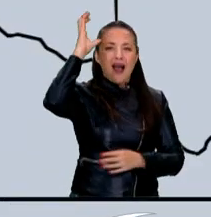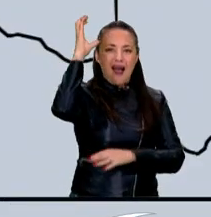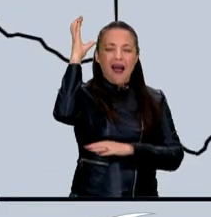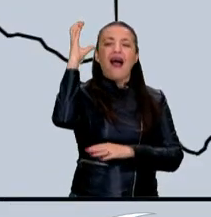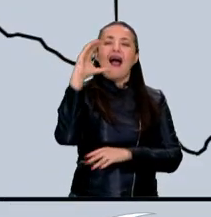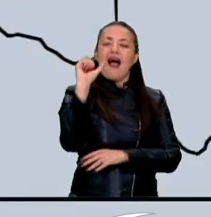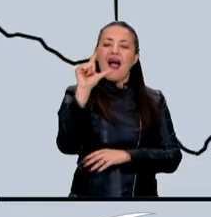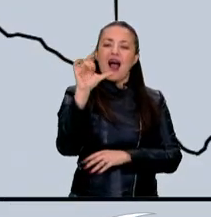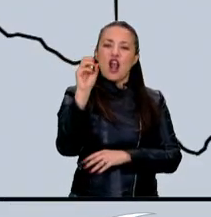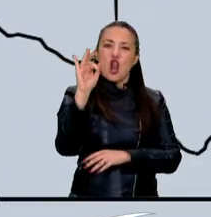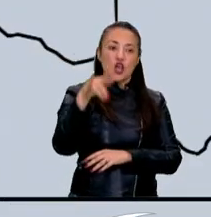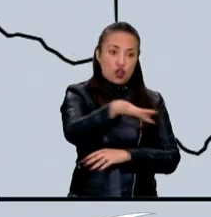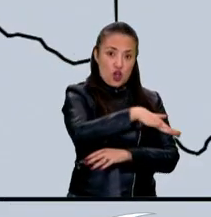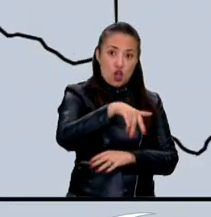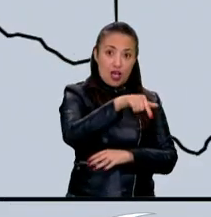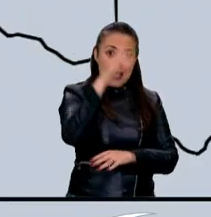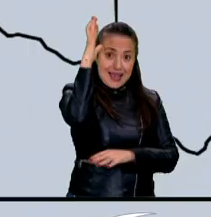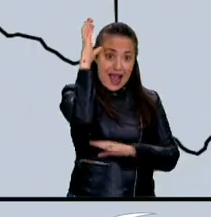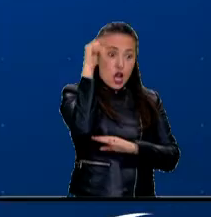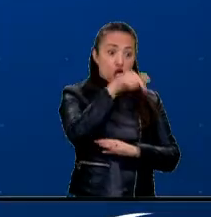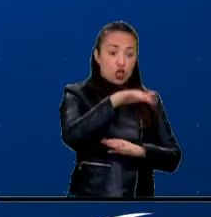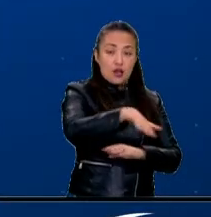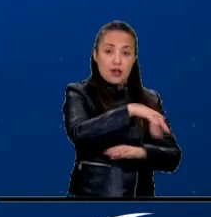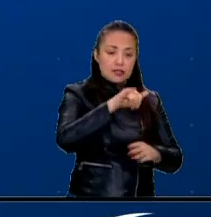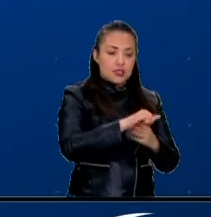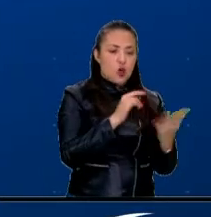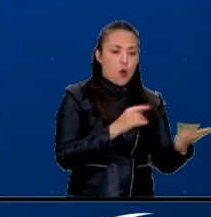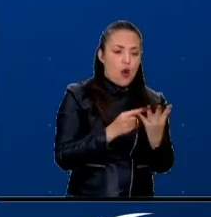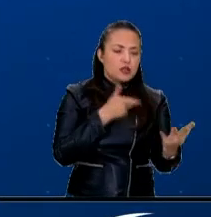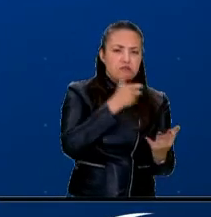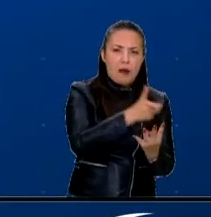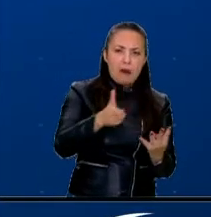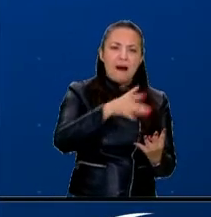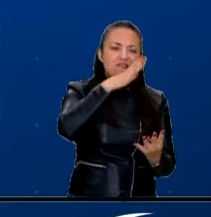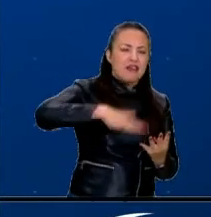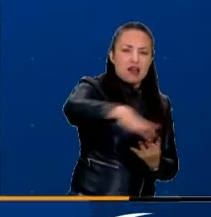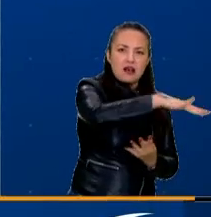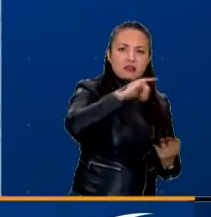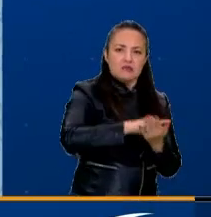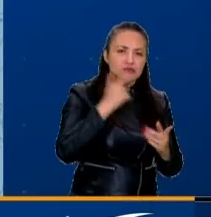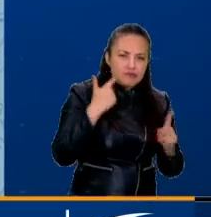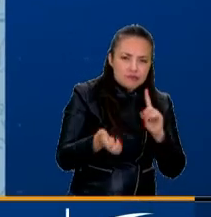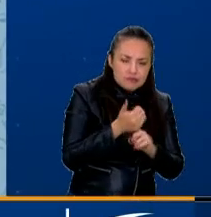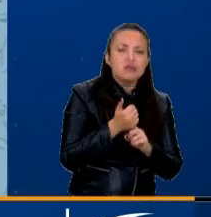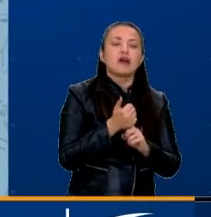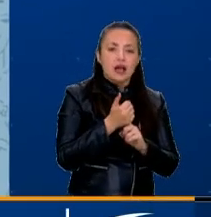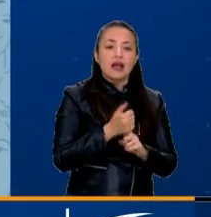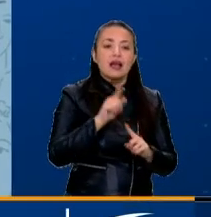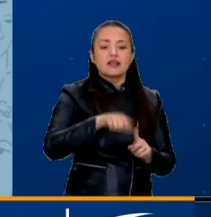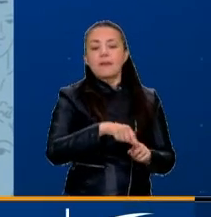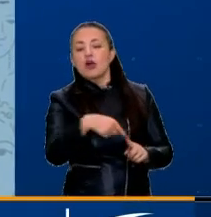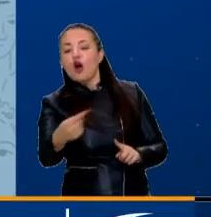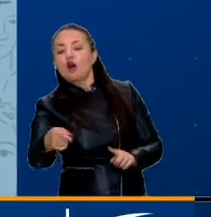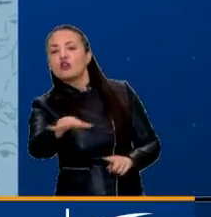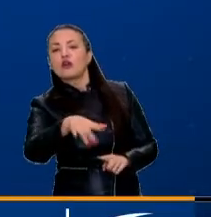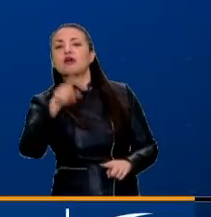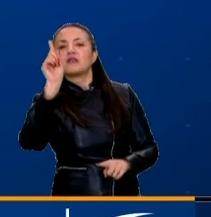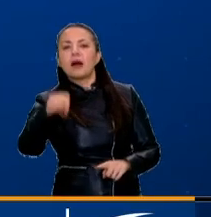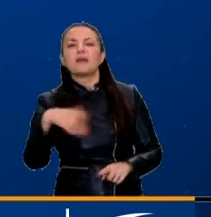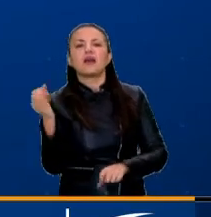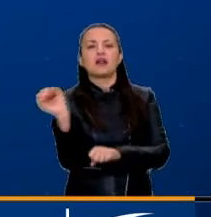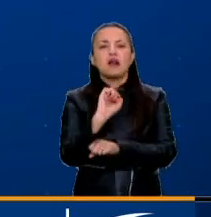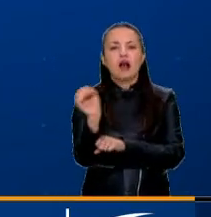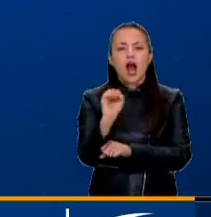víctimas habían sido ultimadas a bala dos de ellas registran signos de tortura en otro sector de este municipio también fueron incinerados dos